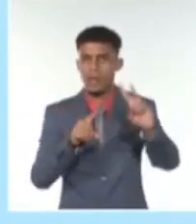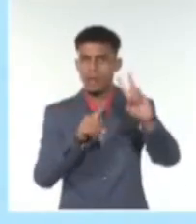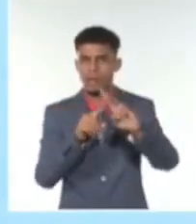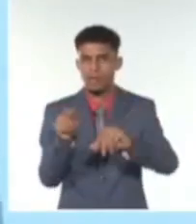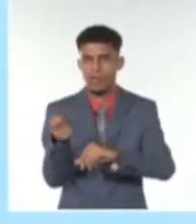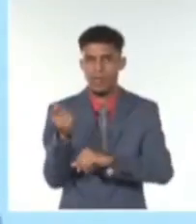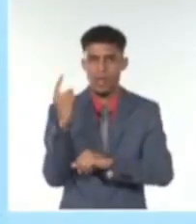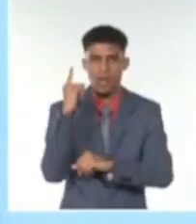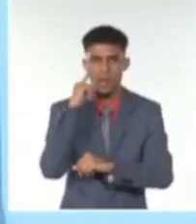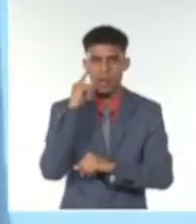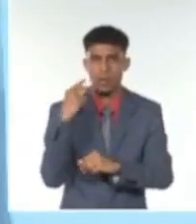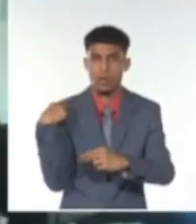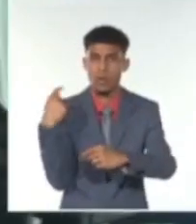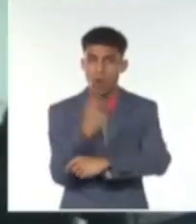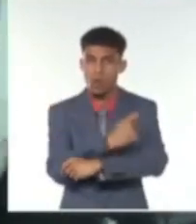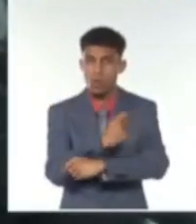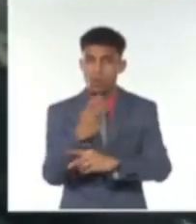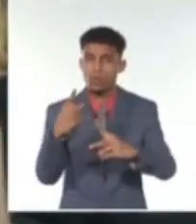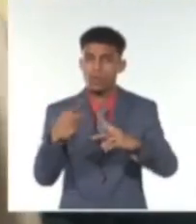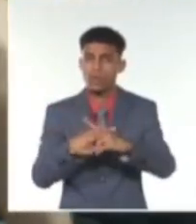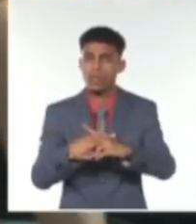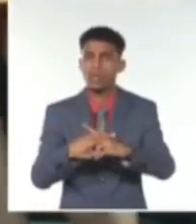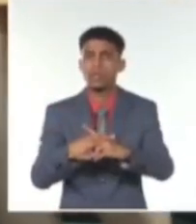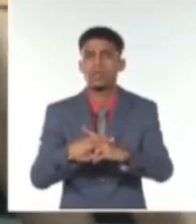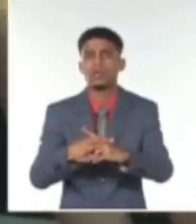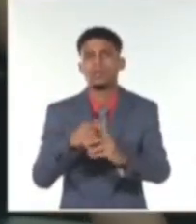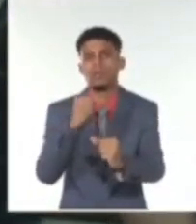con el concurso y quehacer constante de sus